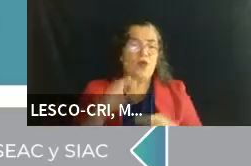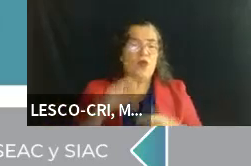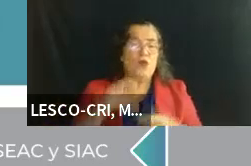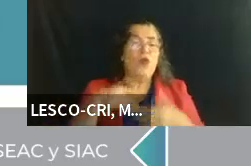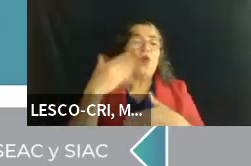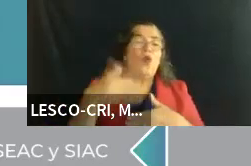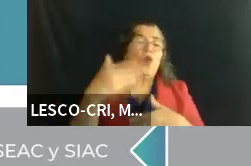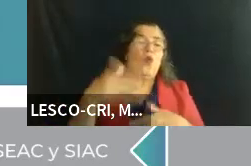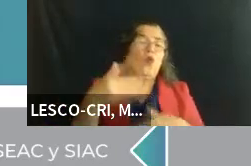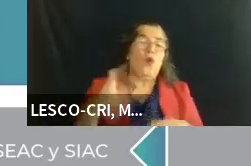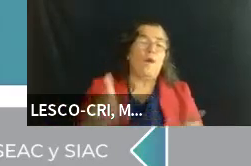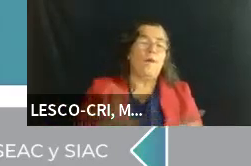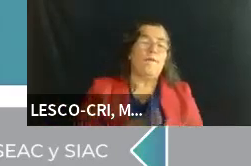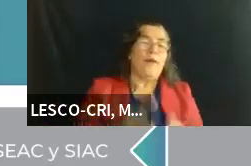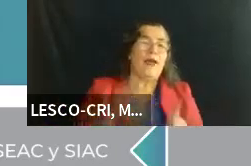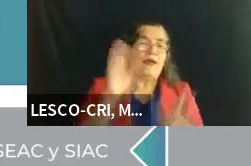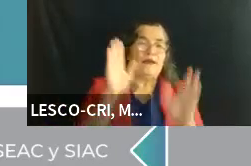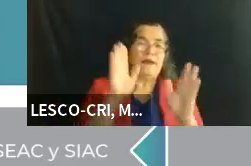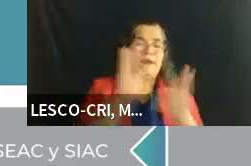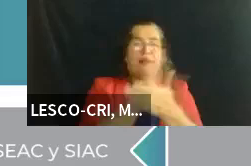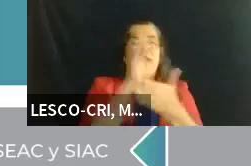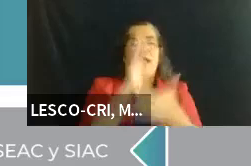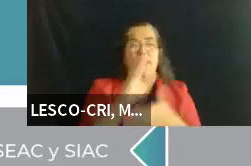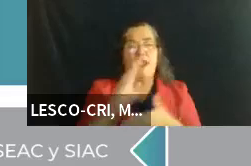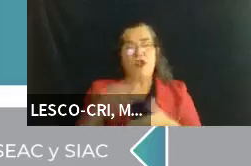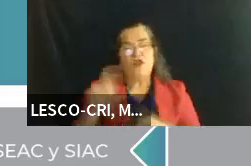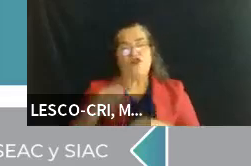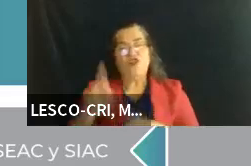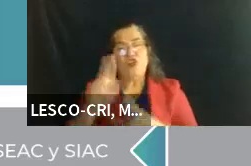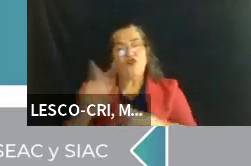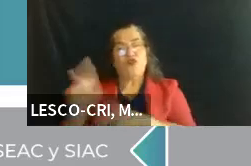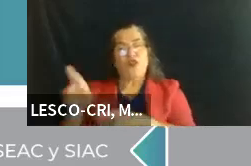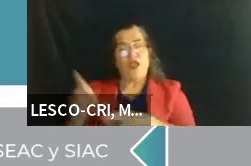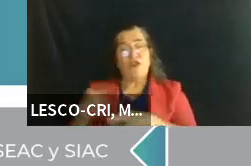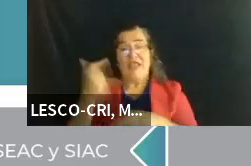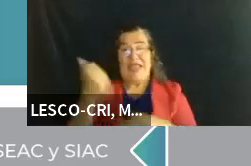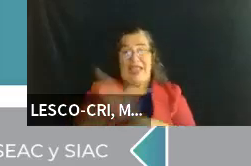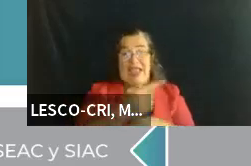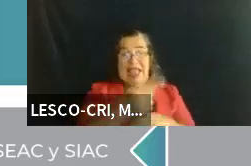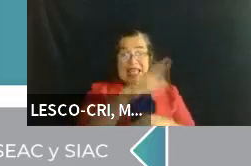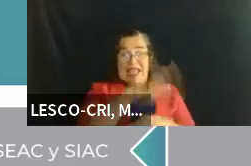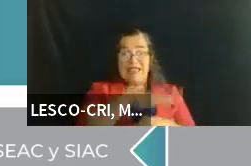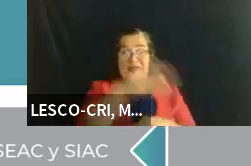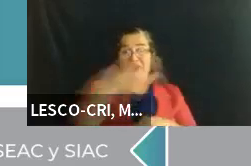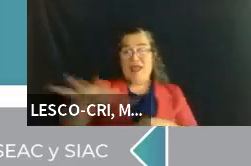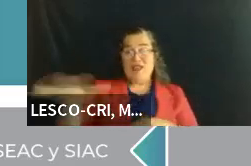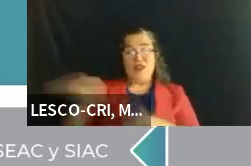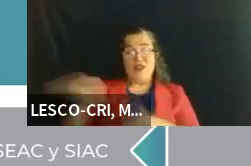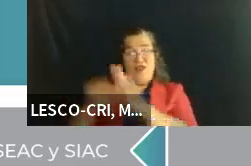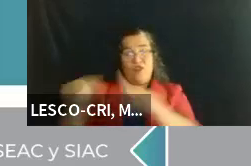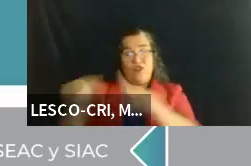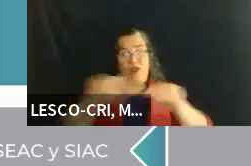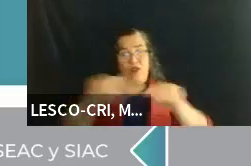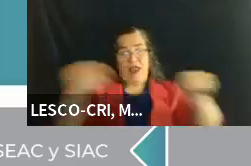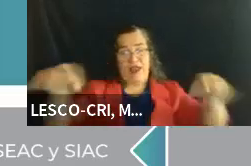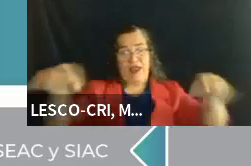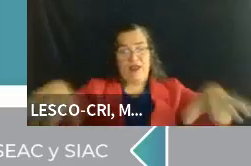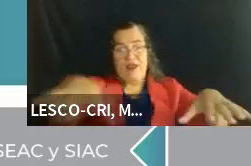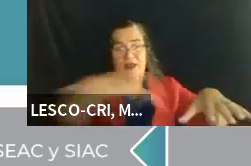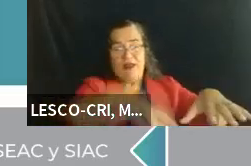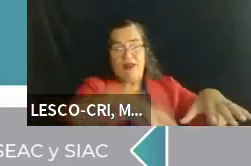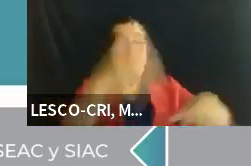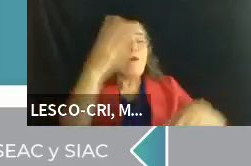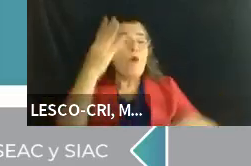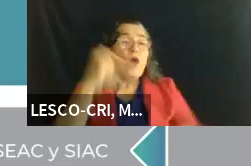los resultados de aprendizaje de cada espacio curricular y, por supuesto, también en los programas de asignaturas que